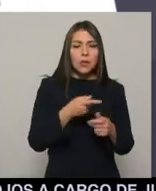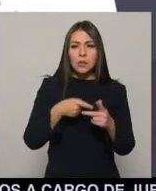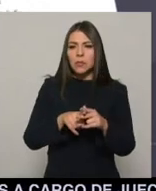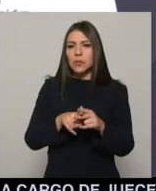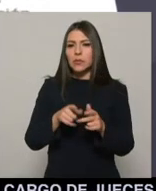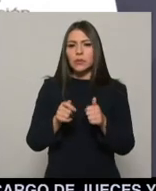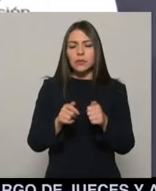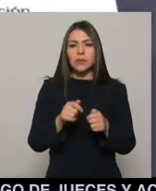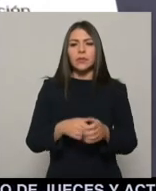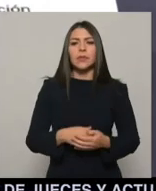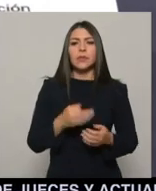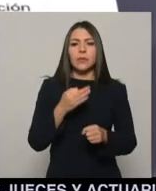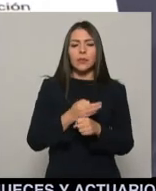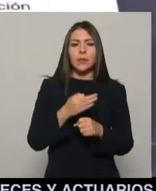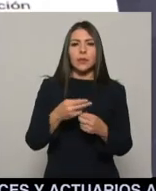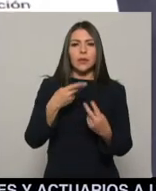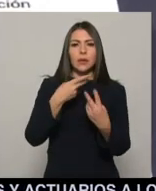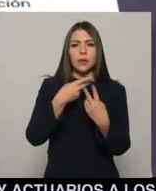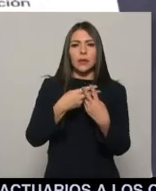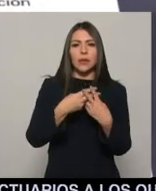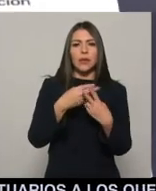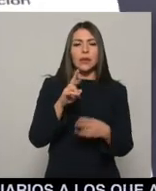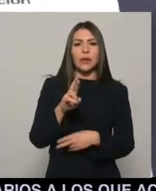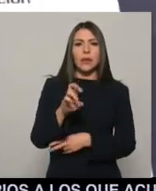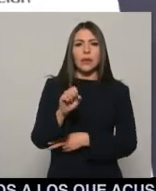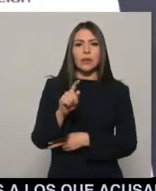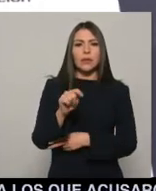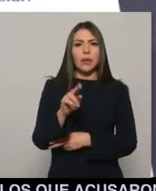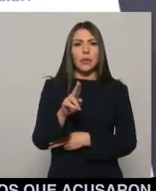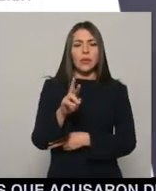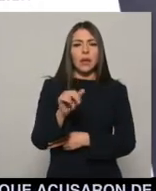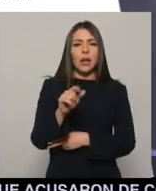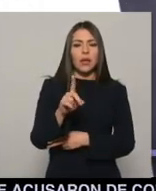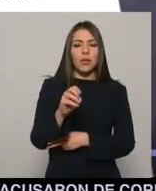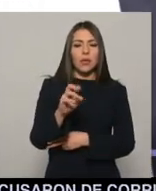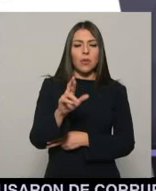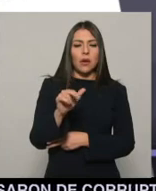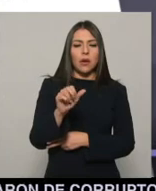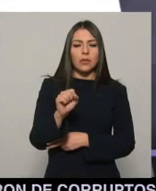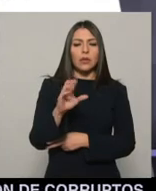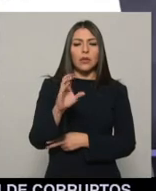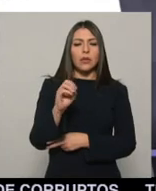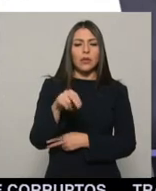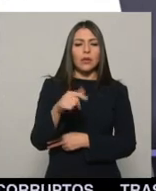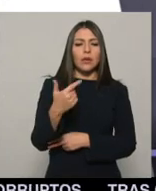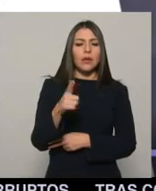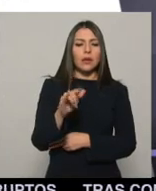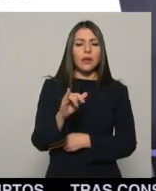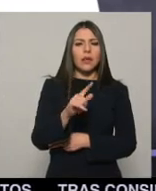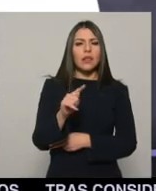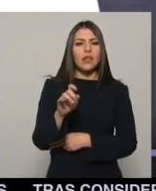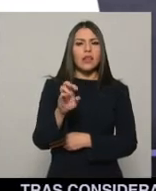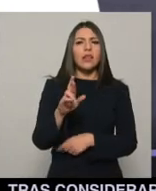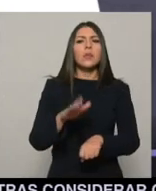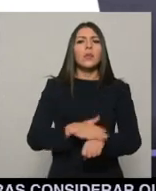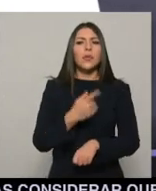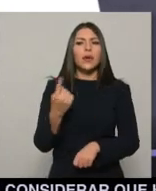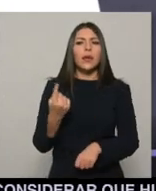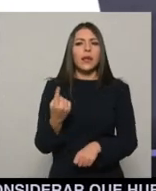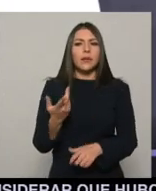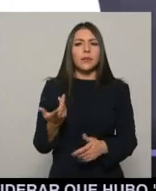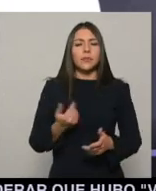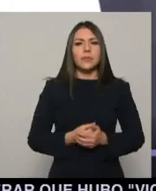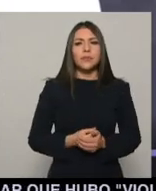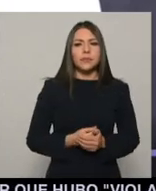es el hashtag Restauradoras con Glitter. Sí. ¿Por qué el hashtag Restauradoras con Glitter? Al principio nos